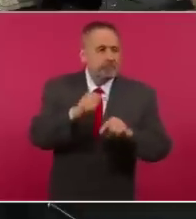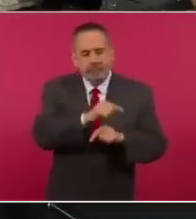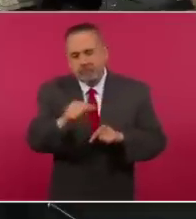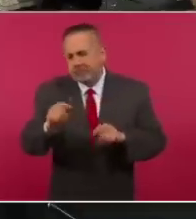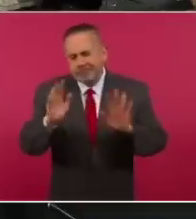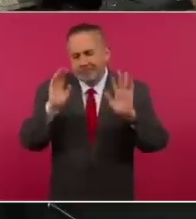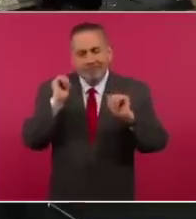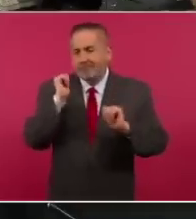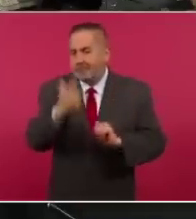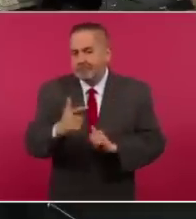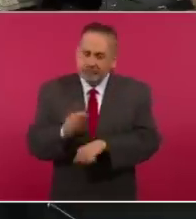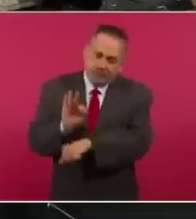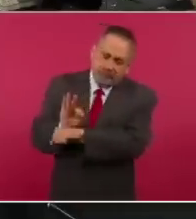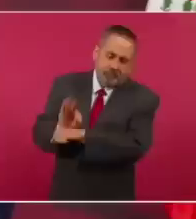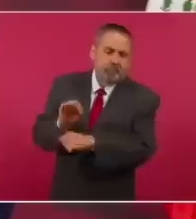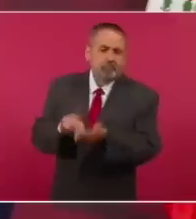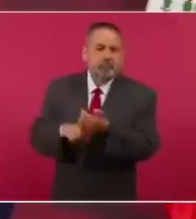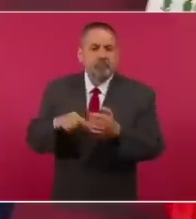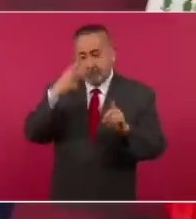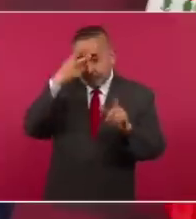sur, porque